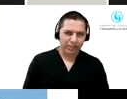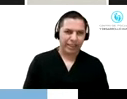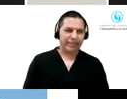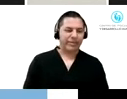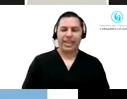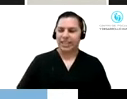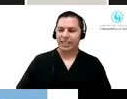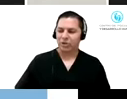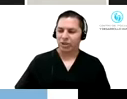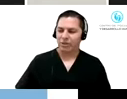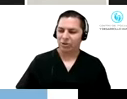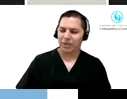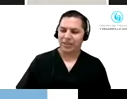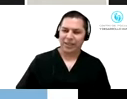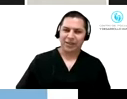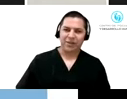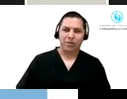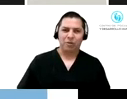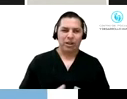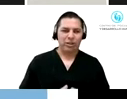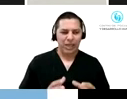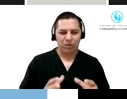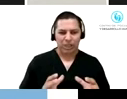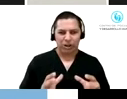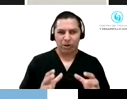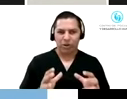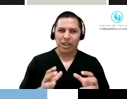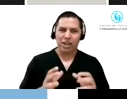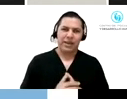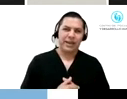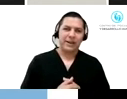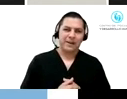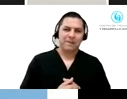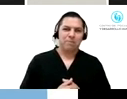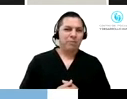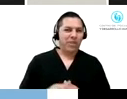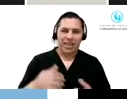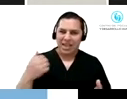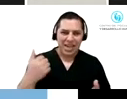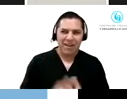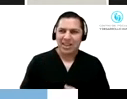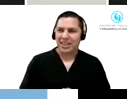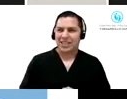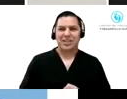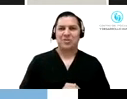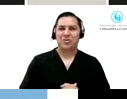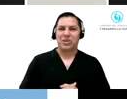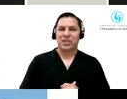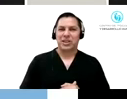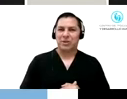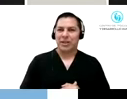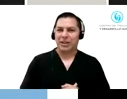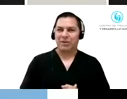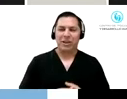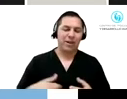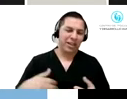toda honestidad, ¿qué hacemos los demás hombres cuando estamos en lo mejor de la mejenga? Levántese, como